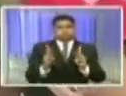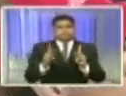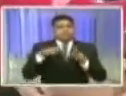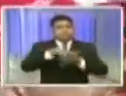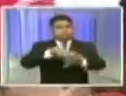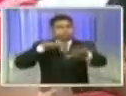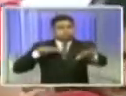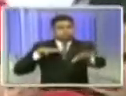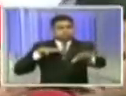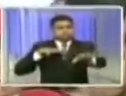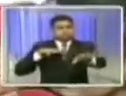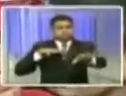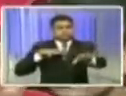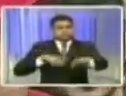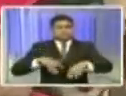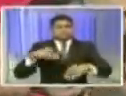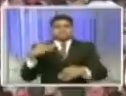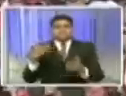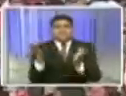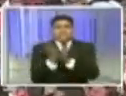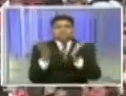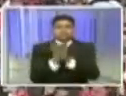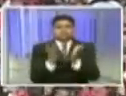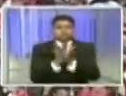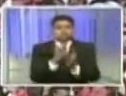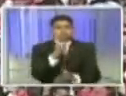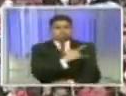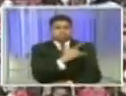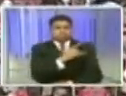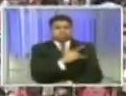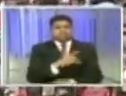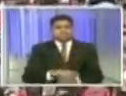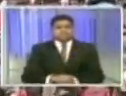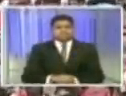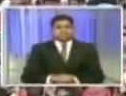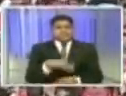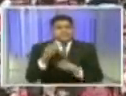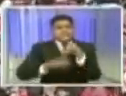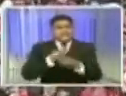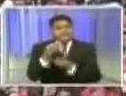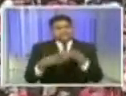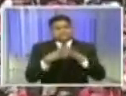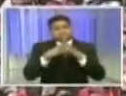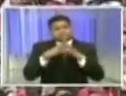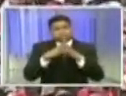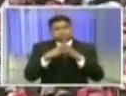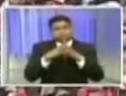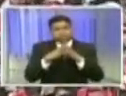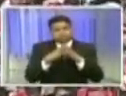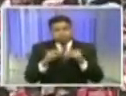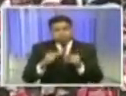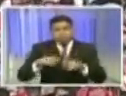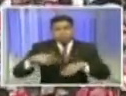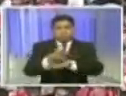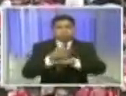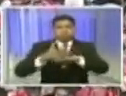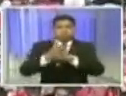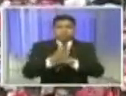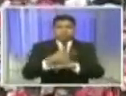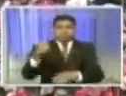masiva de acceso a la educación pública garantizada por el Estado y la Revolución. Aprovechen esa oportunidad